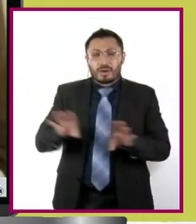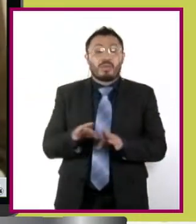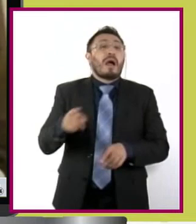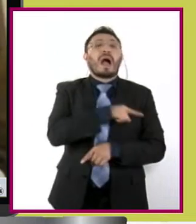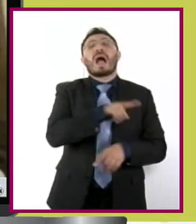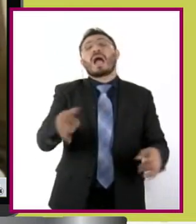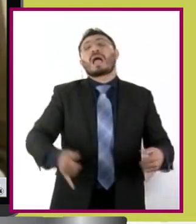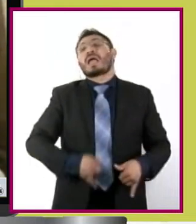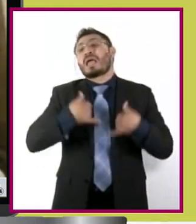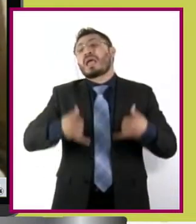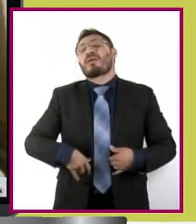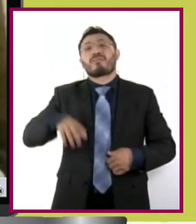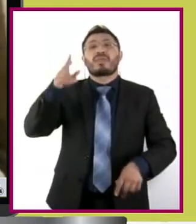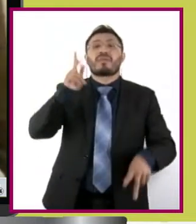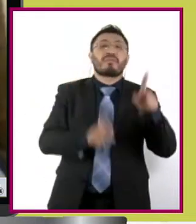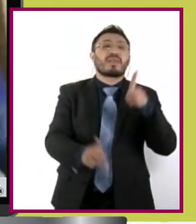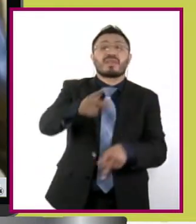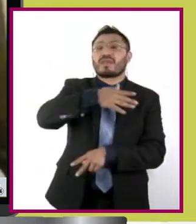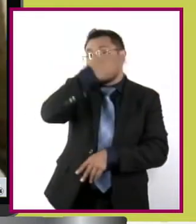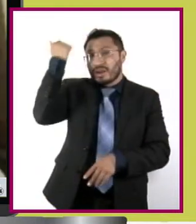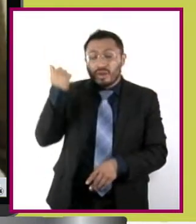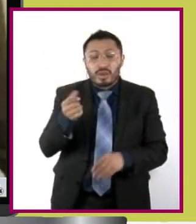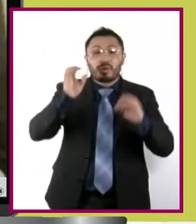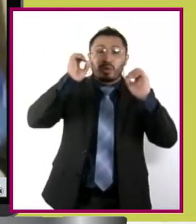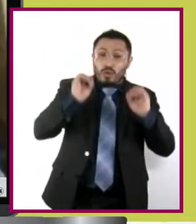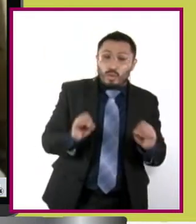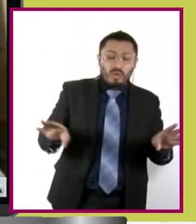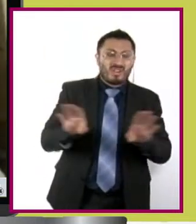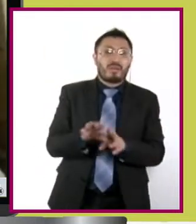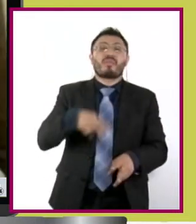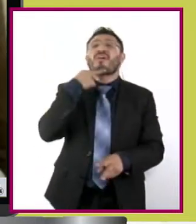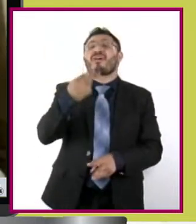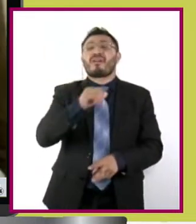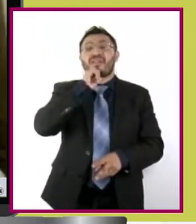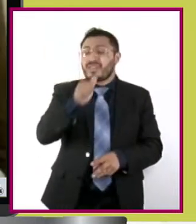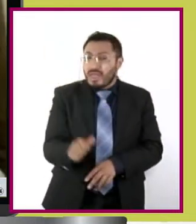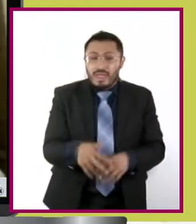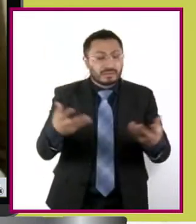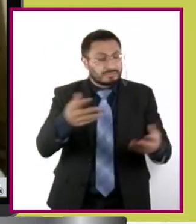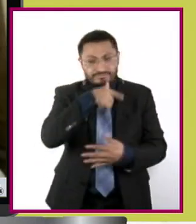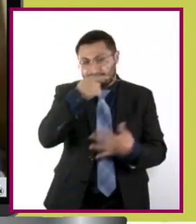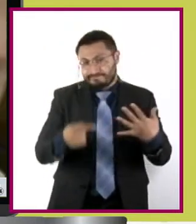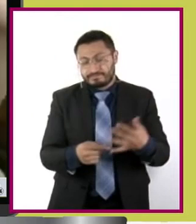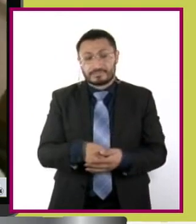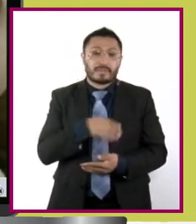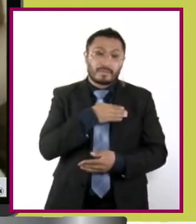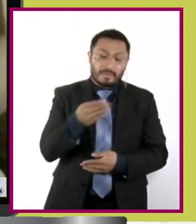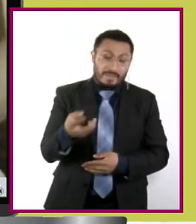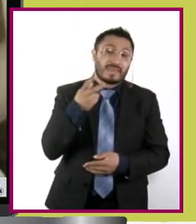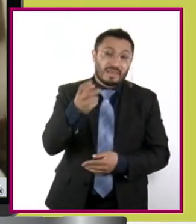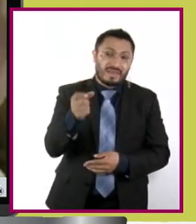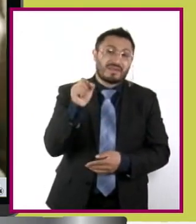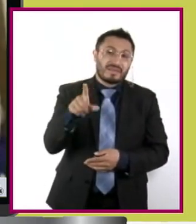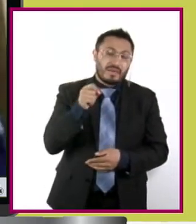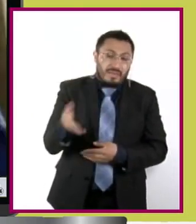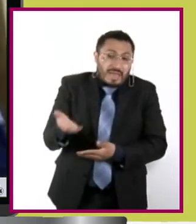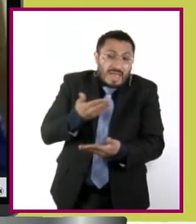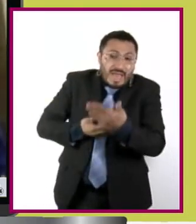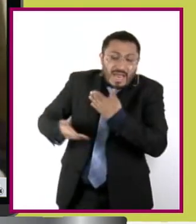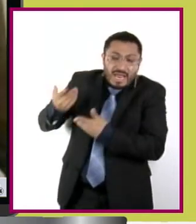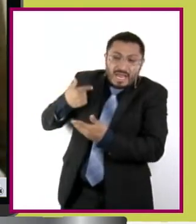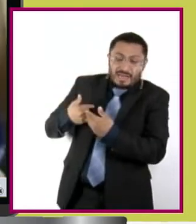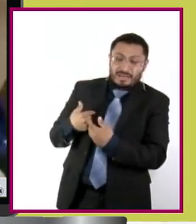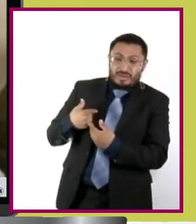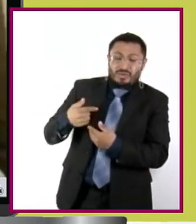jóvenes de hoy no saben hablar o no tienen vocabulario, etc. Bueno, eso también nos lo decían a nosotros cuando éramos